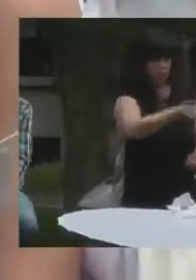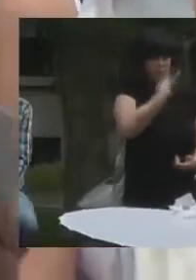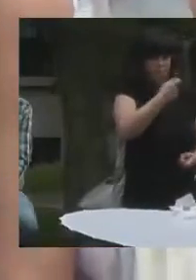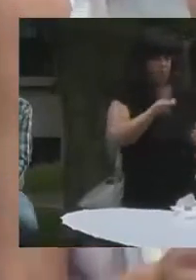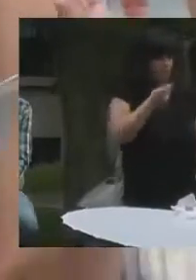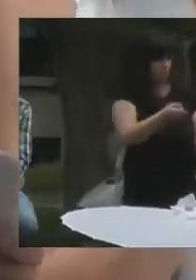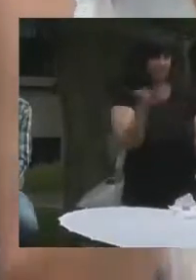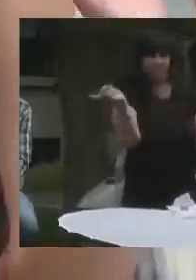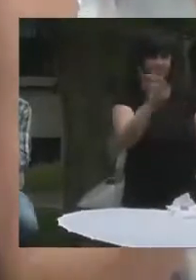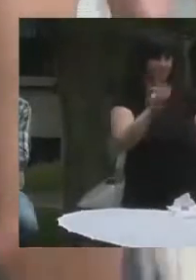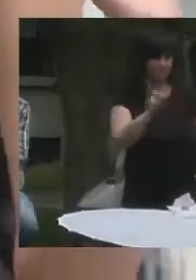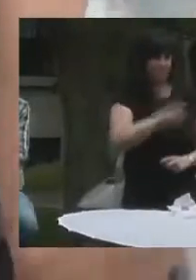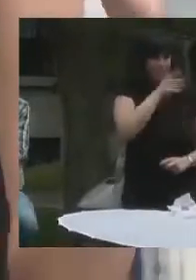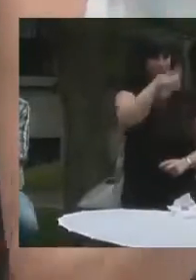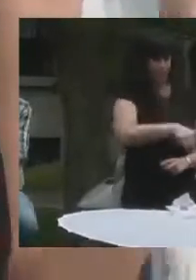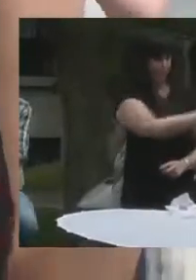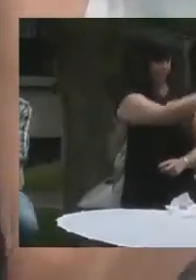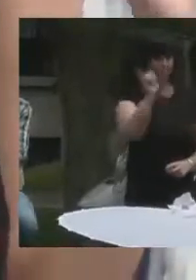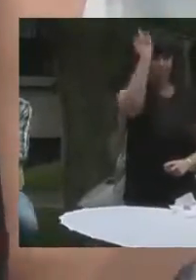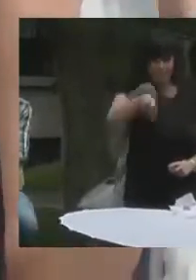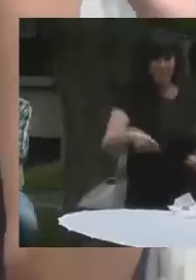as persoas enfermas, que tamén as temos aquí.